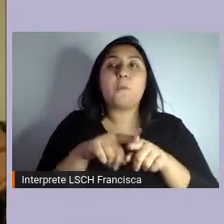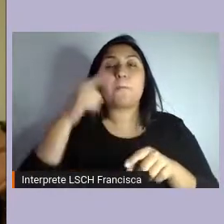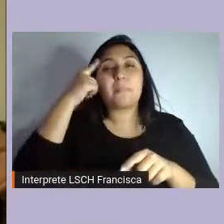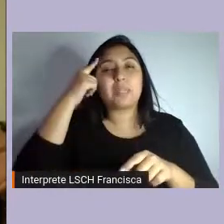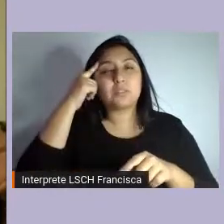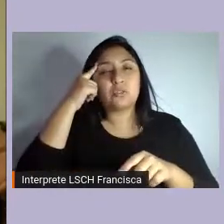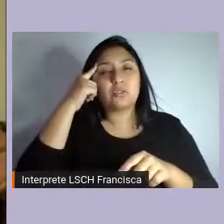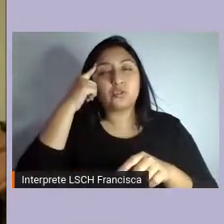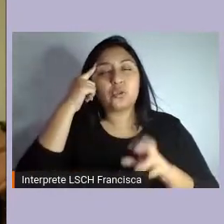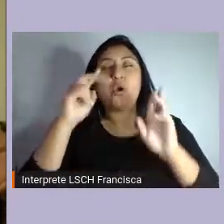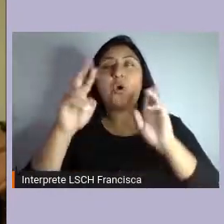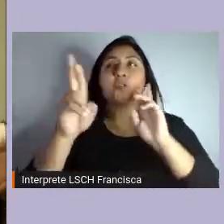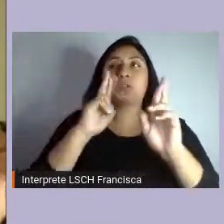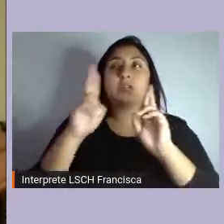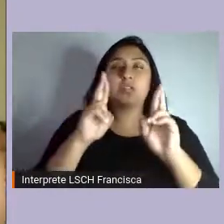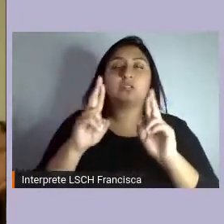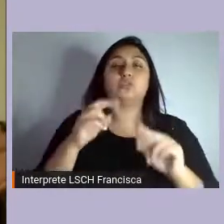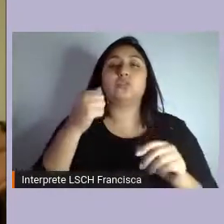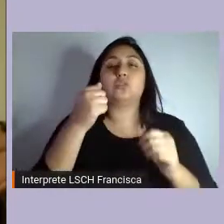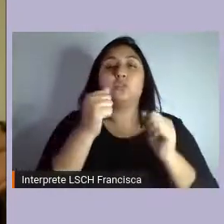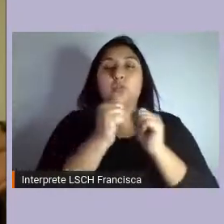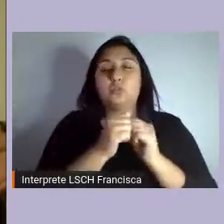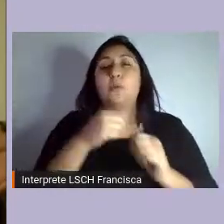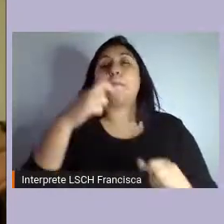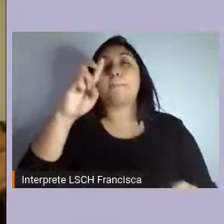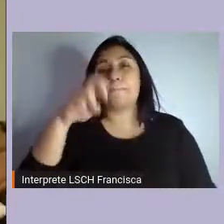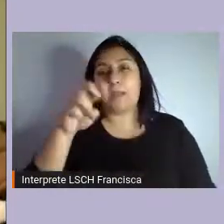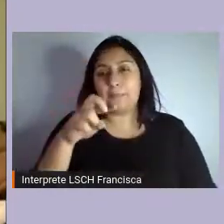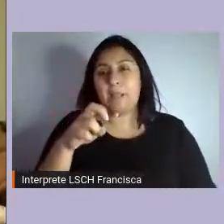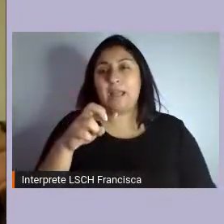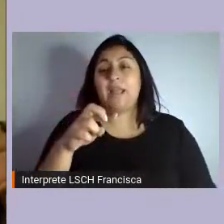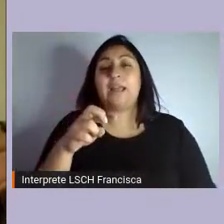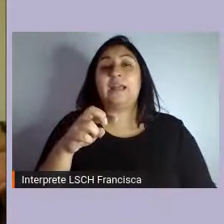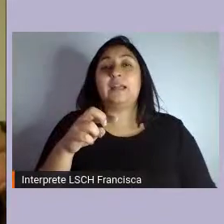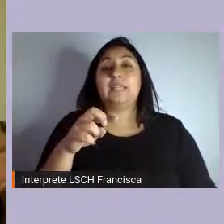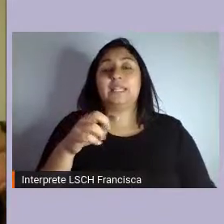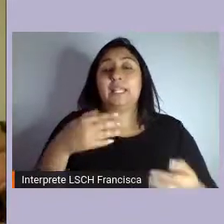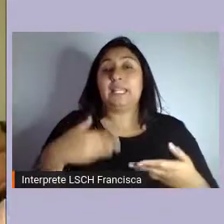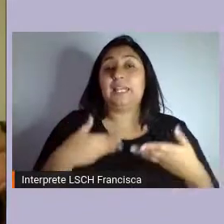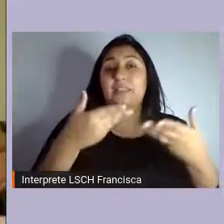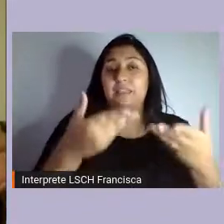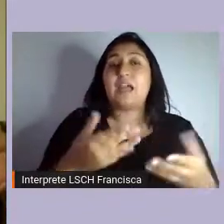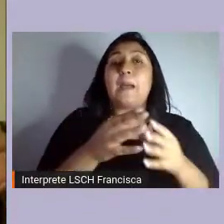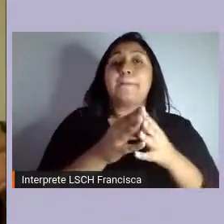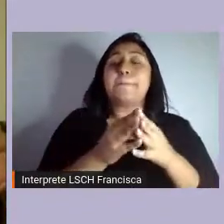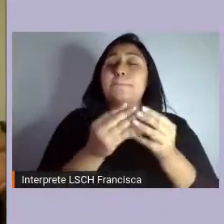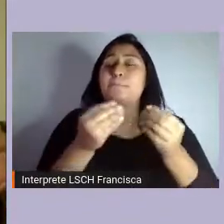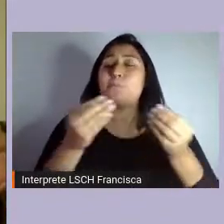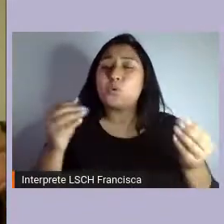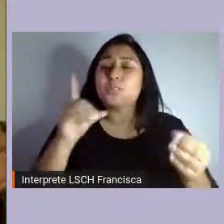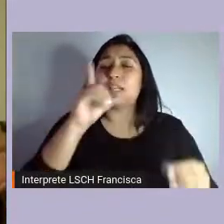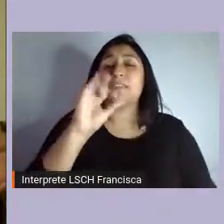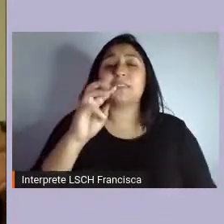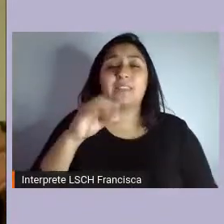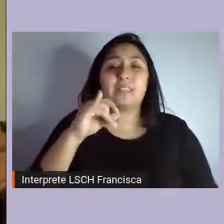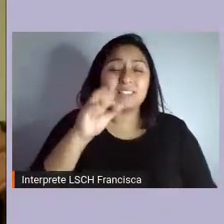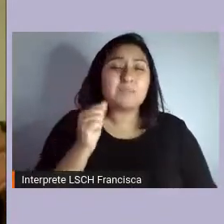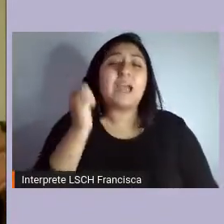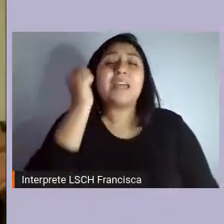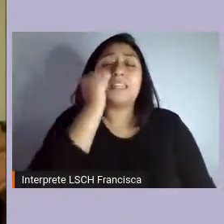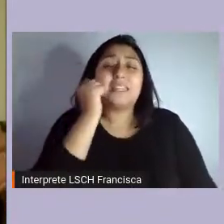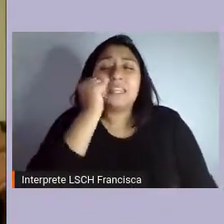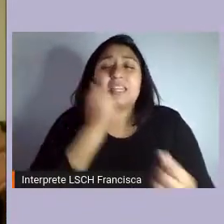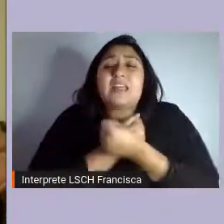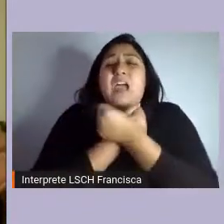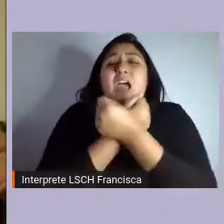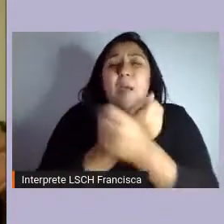relación con su papá, a quien le dedica mucha cantidad de décimas, y son décimas tiernísimas, de mucho amor, de mucha admiración, de